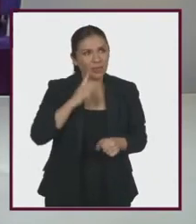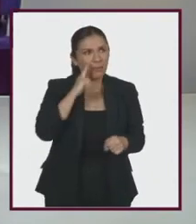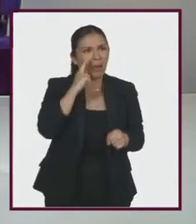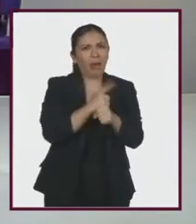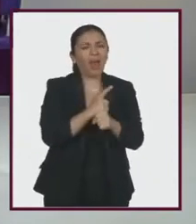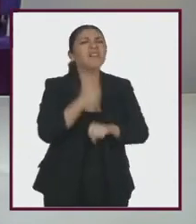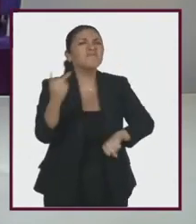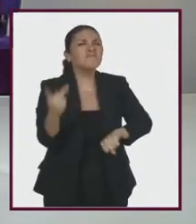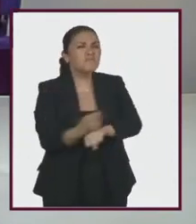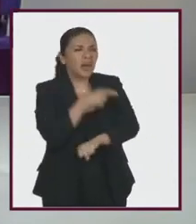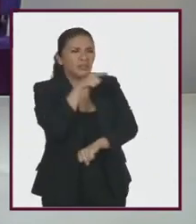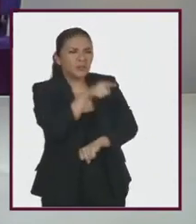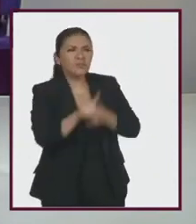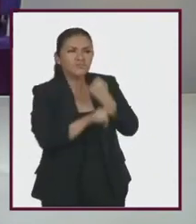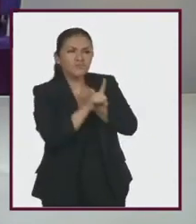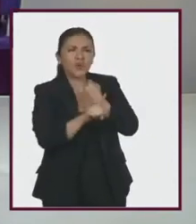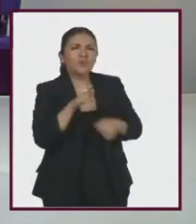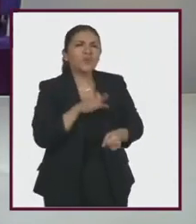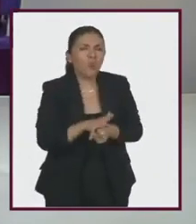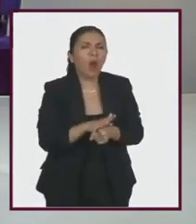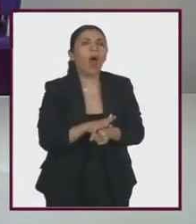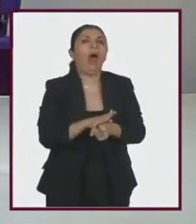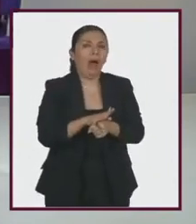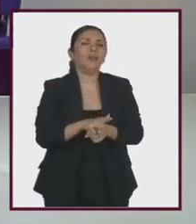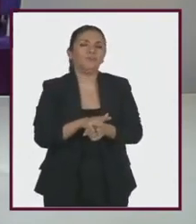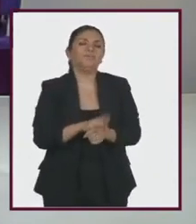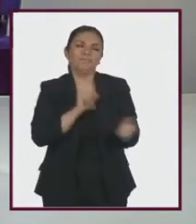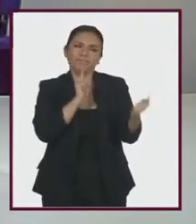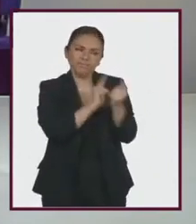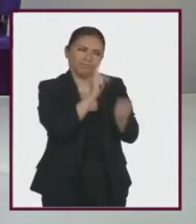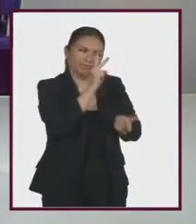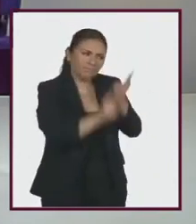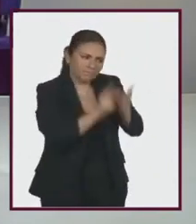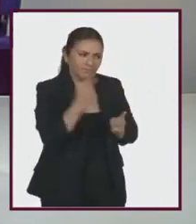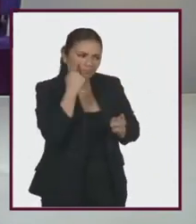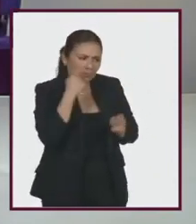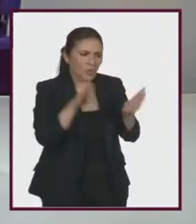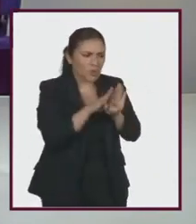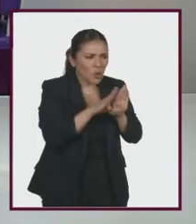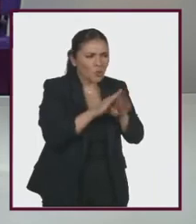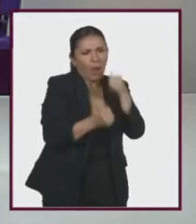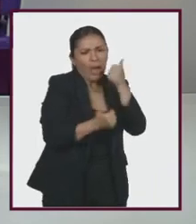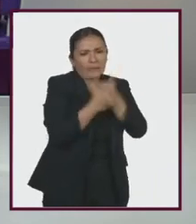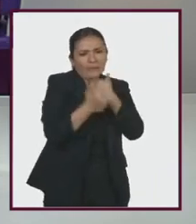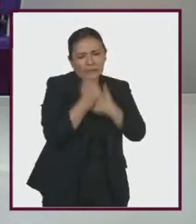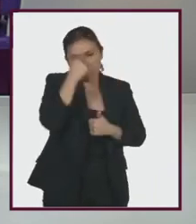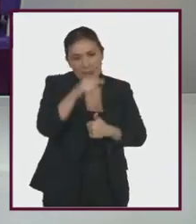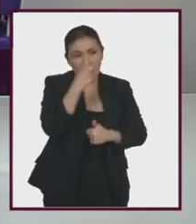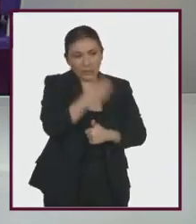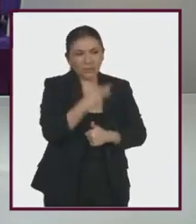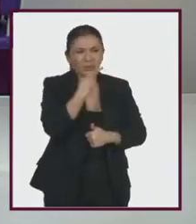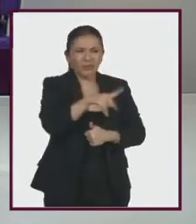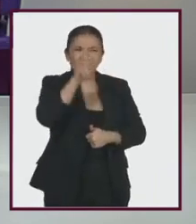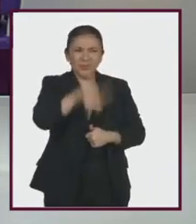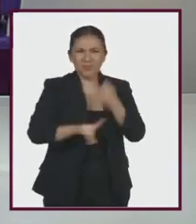ocurriendo ahí y pues informar, ¿no? O sea, hablar de las cuestiones, buscar dentro de esa